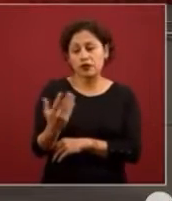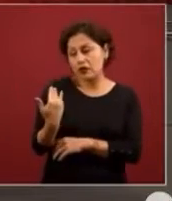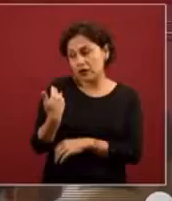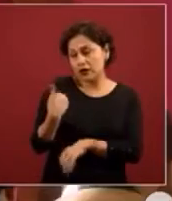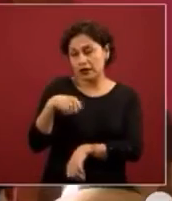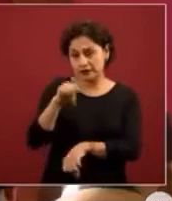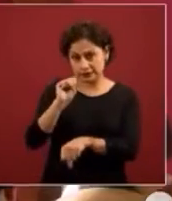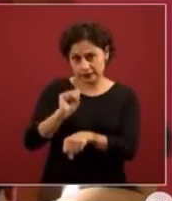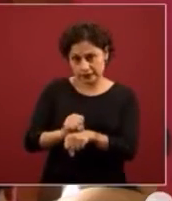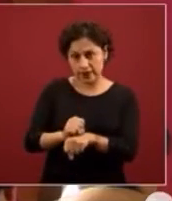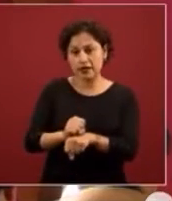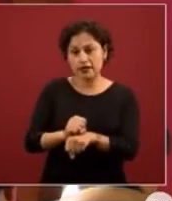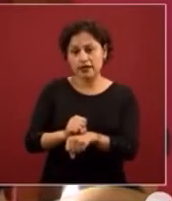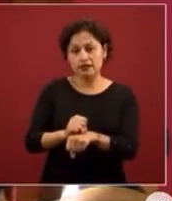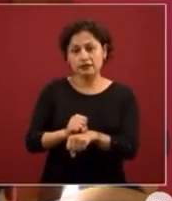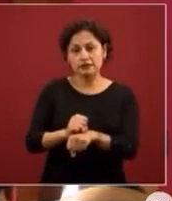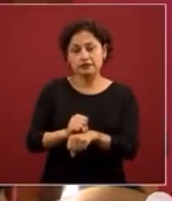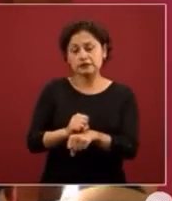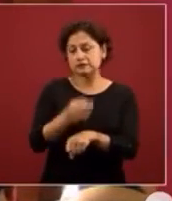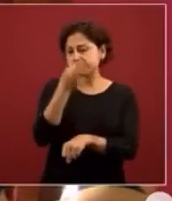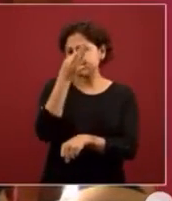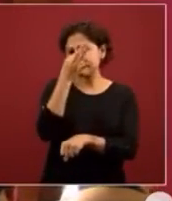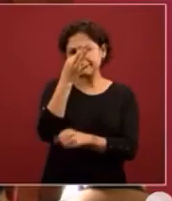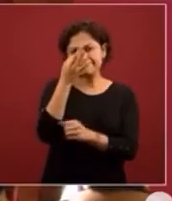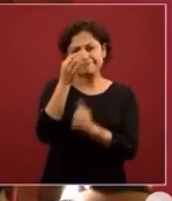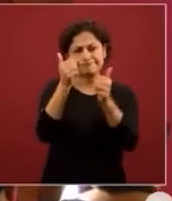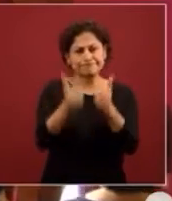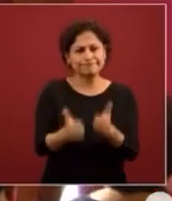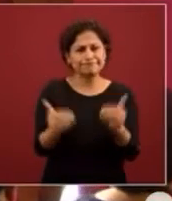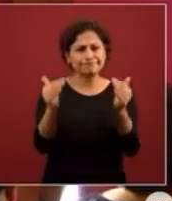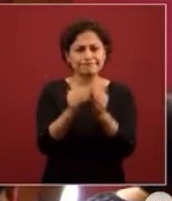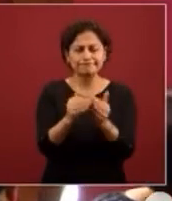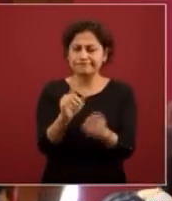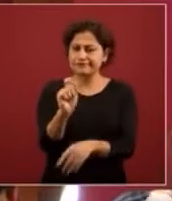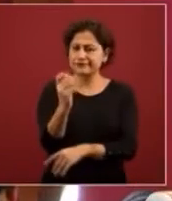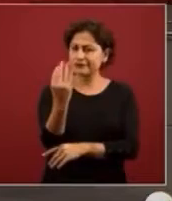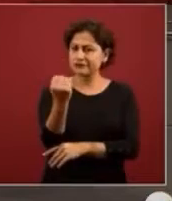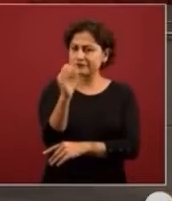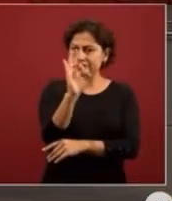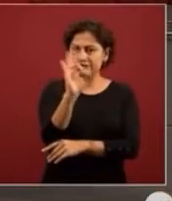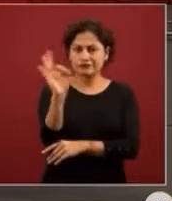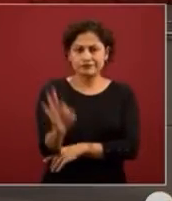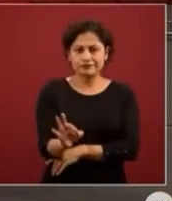tiene una disminución de tan sólo el 29 por ciento muchas gracias